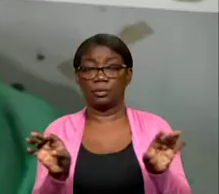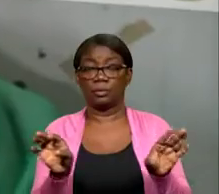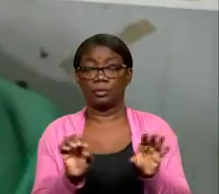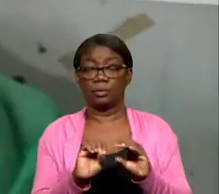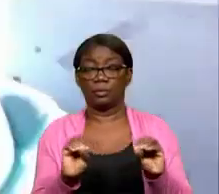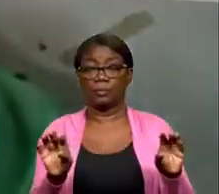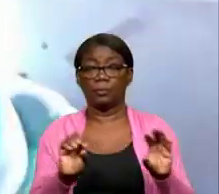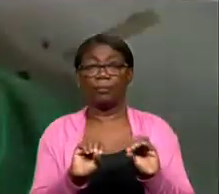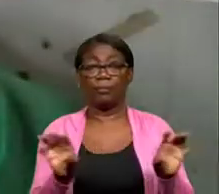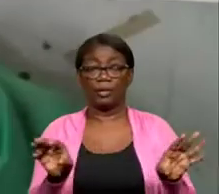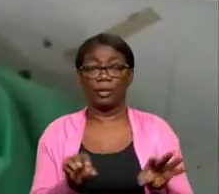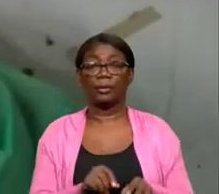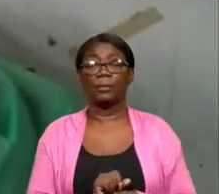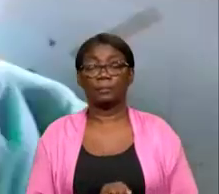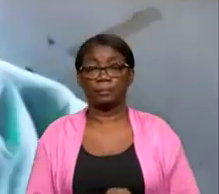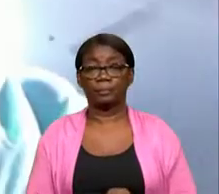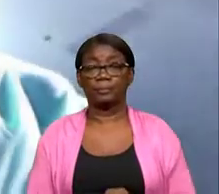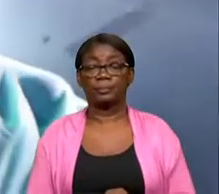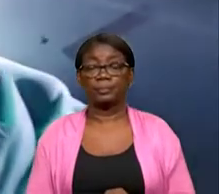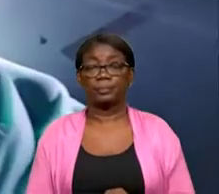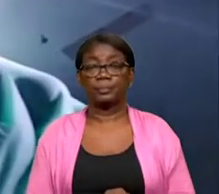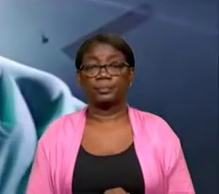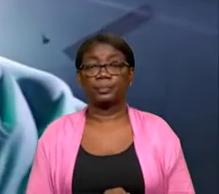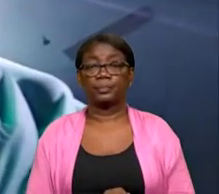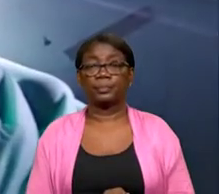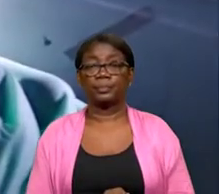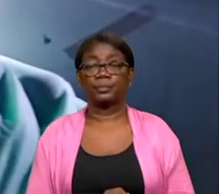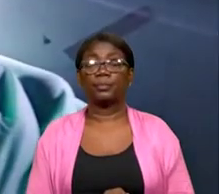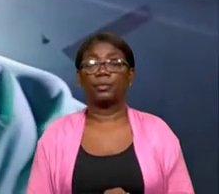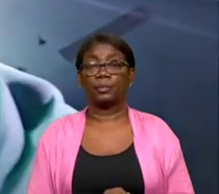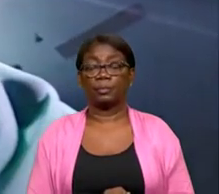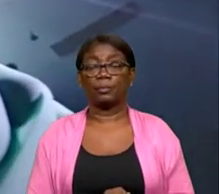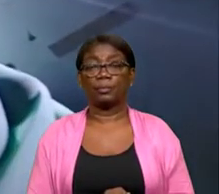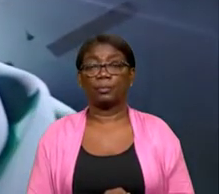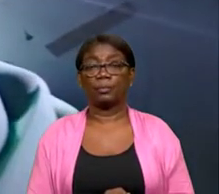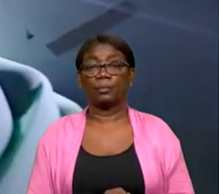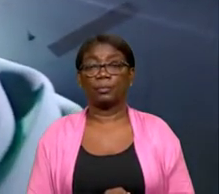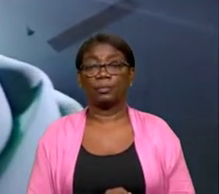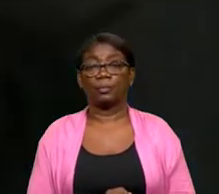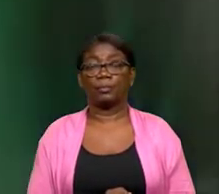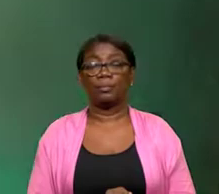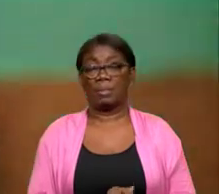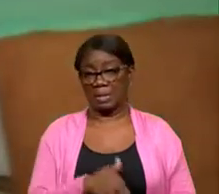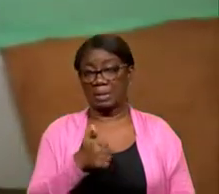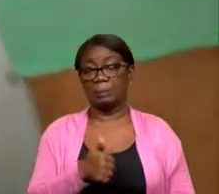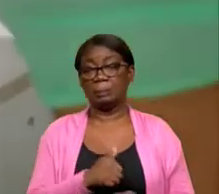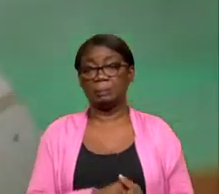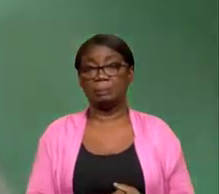de que esta tira está bastante bien.